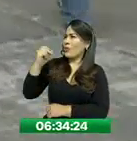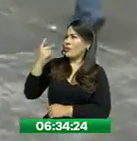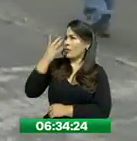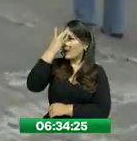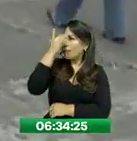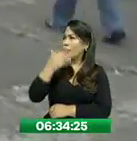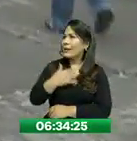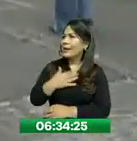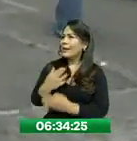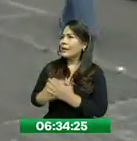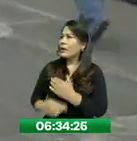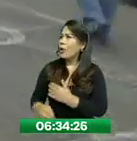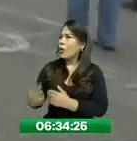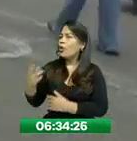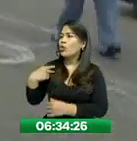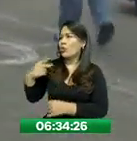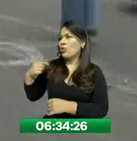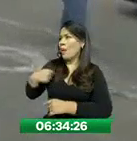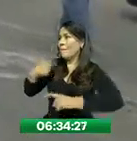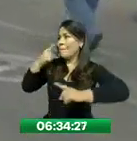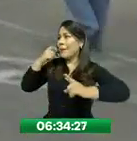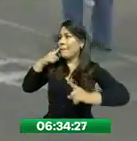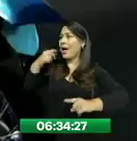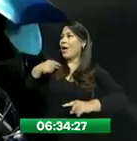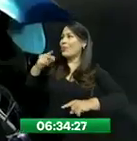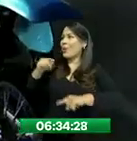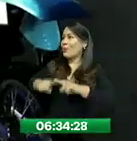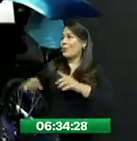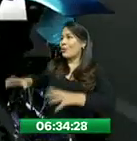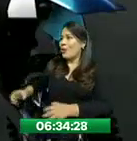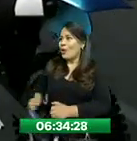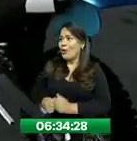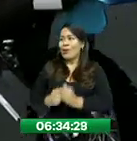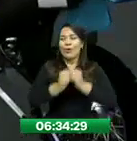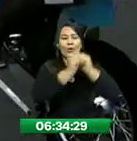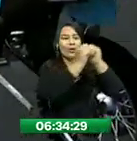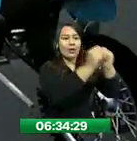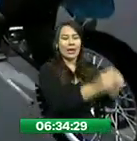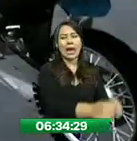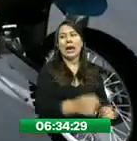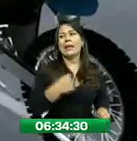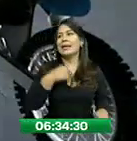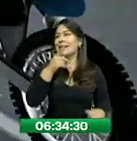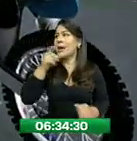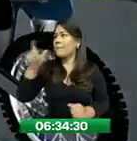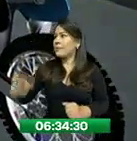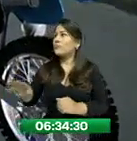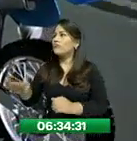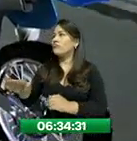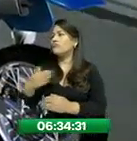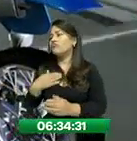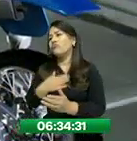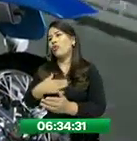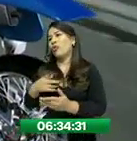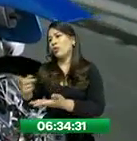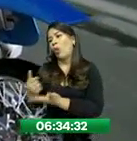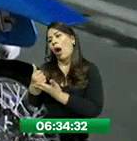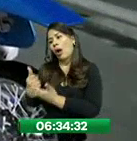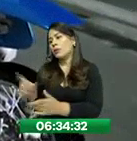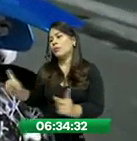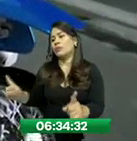día, Johnny Álvarez no pudo llevar a su hijo a clases y el menor fue transportado por su vecino, pero ellos